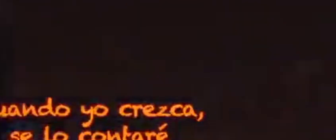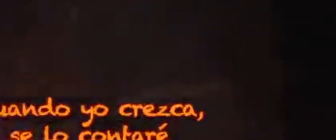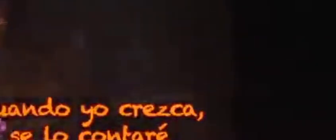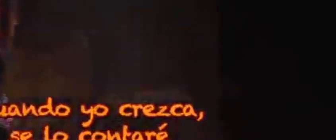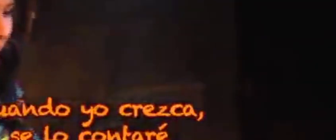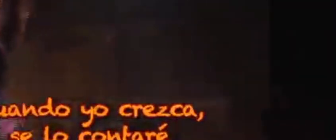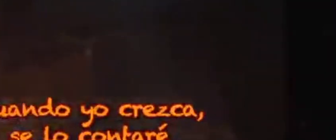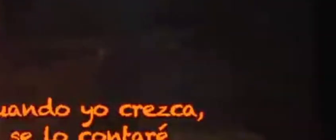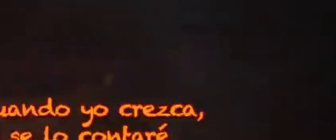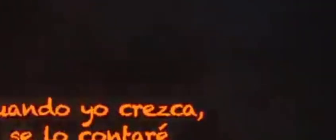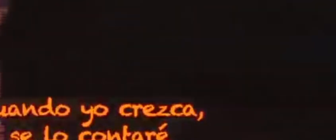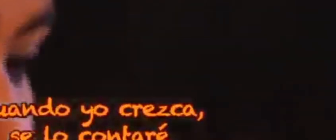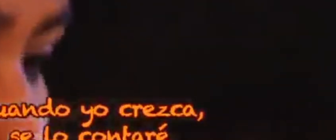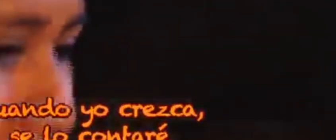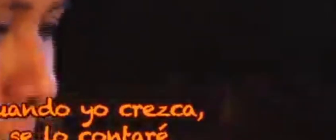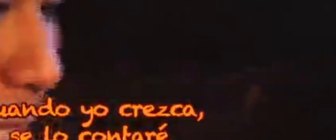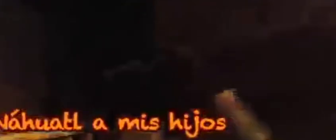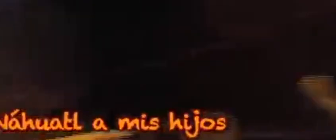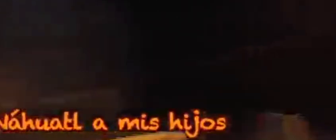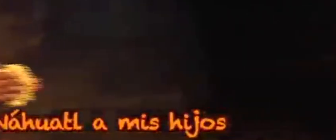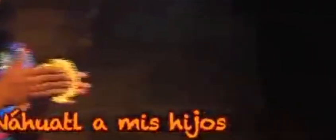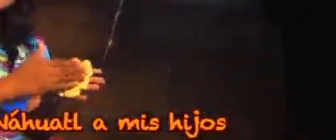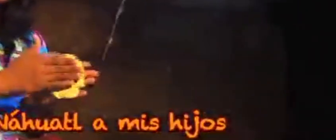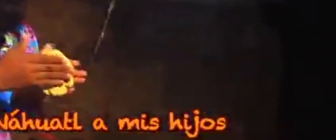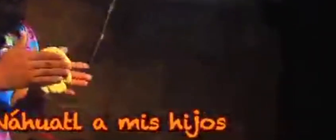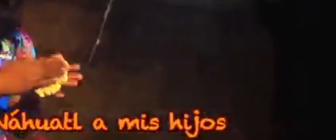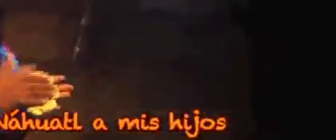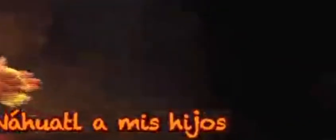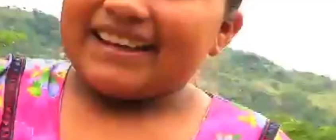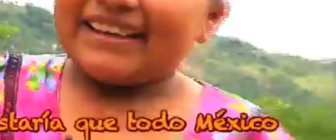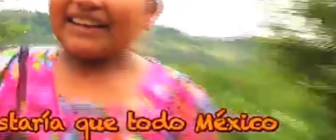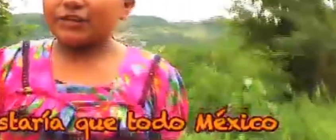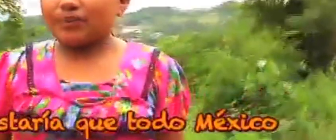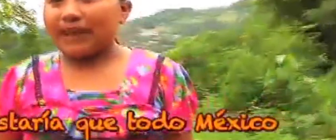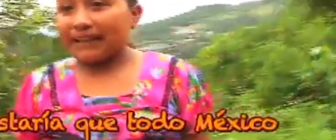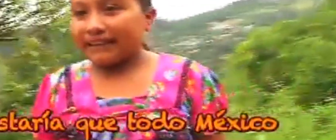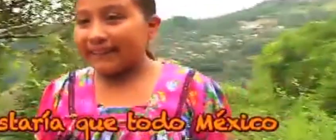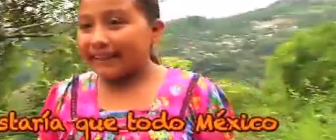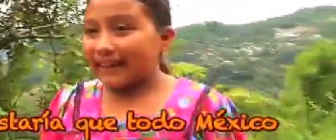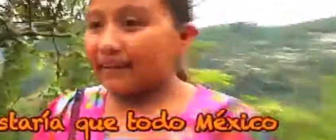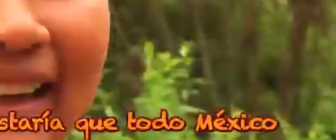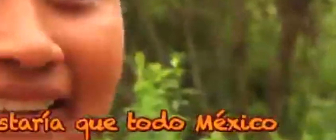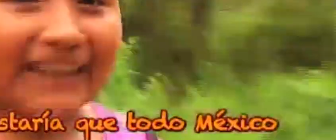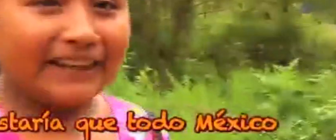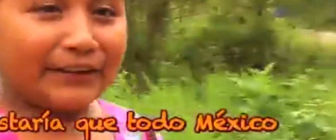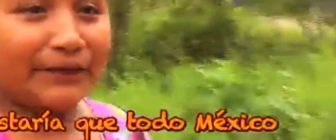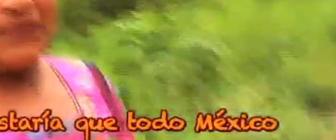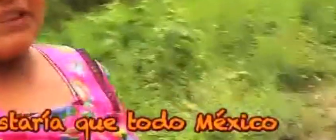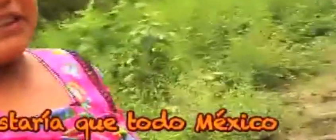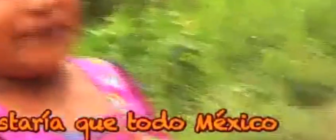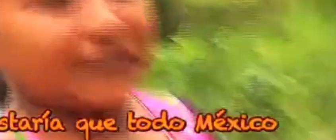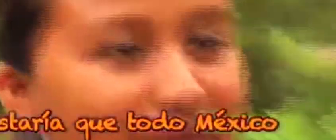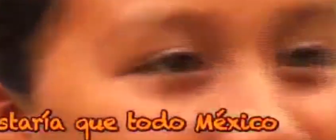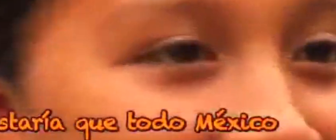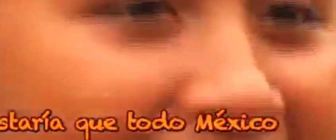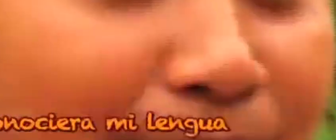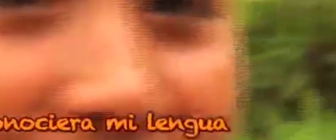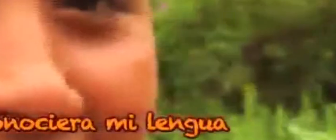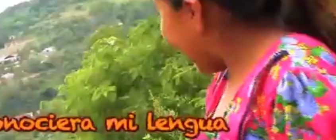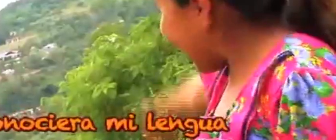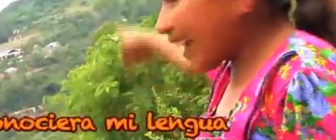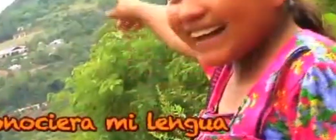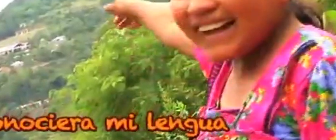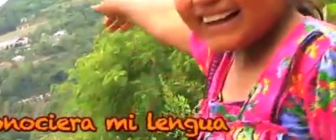Que manan mis caltis no quieren que camois canaflatole no conewa. Nespastia, tlen nuchi